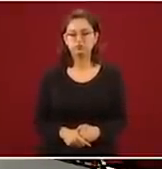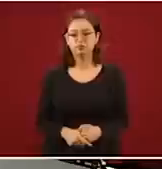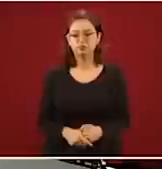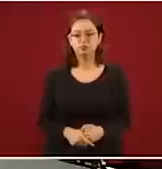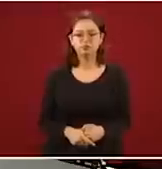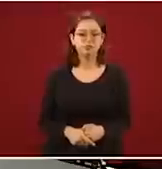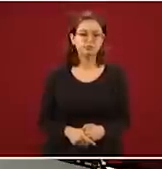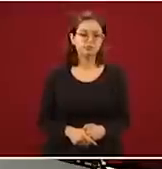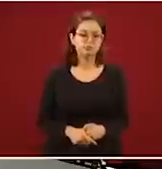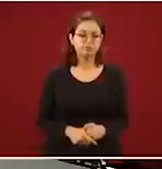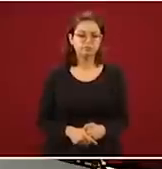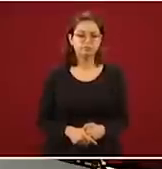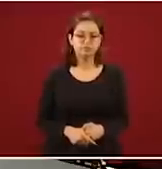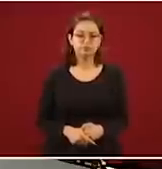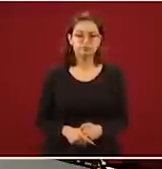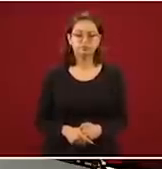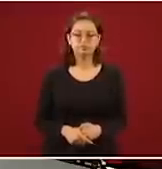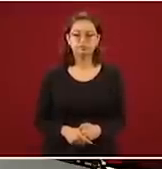Tú.